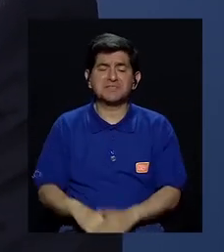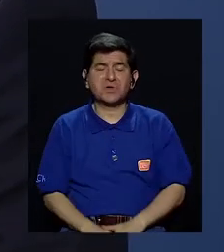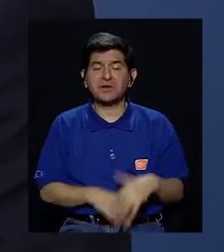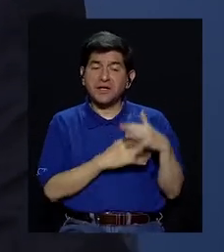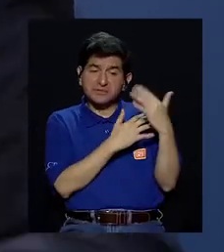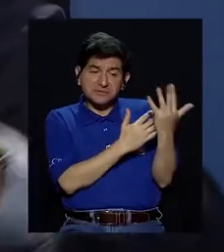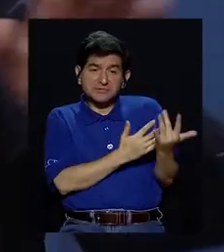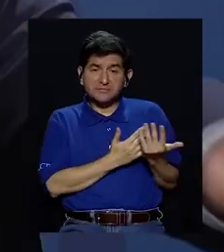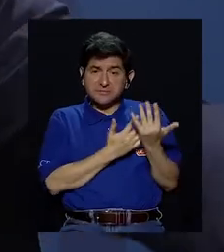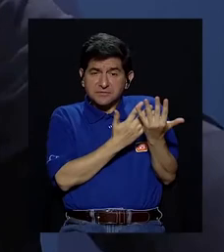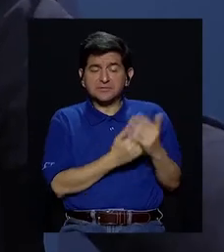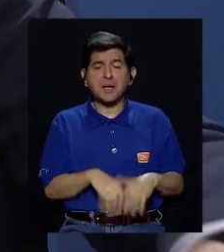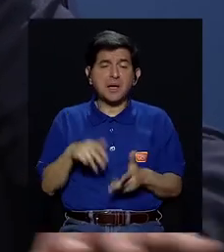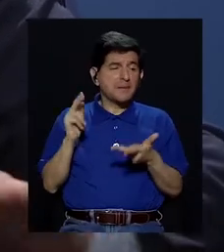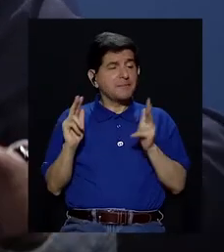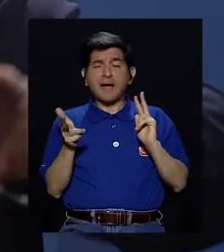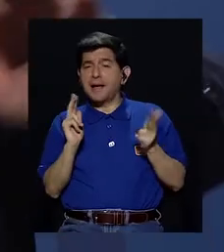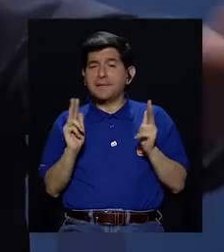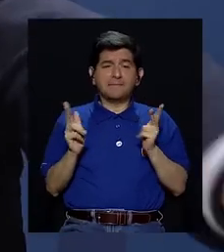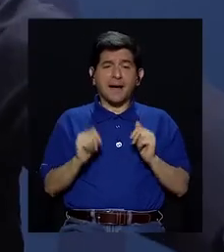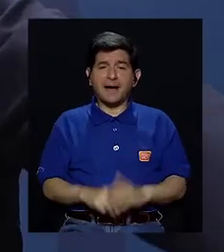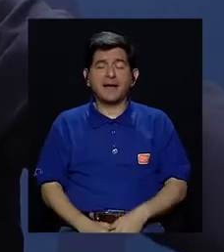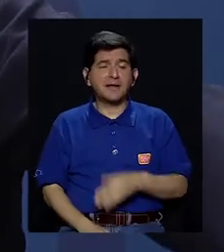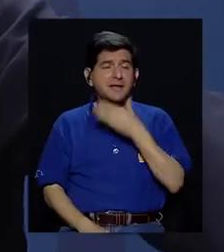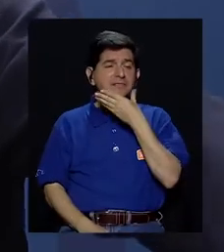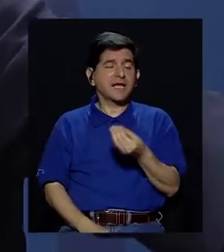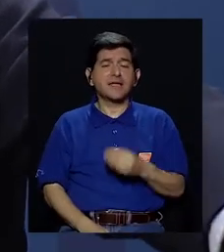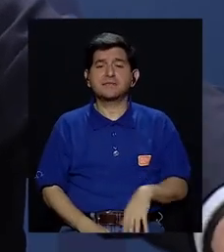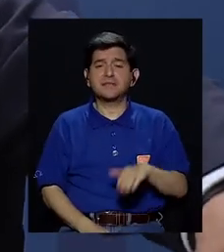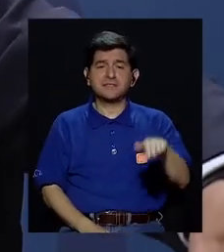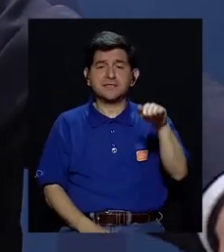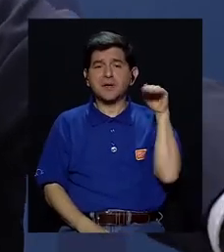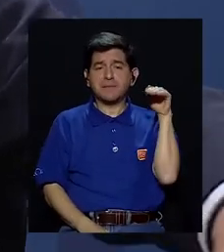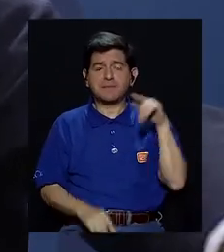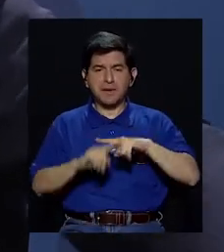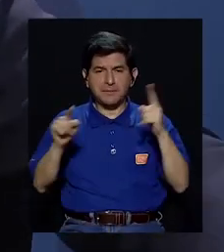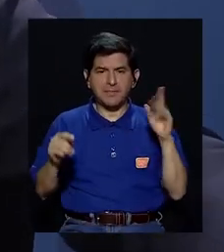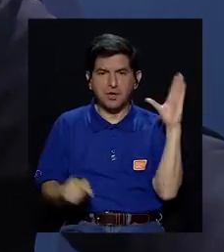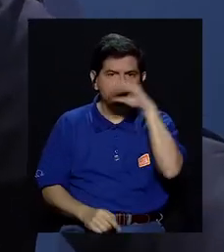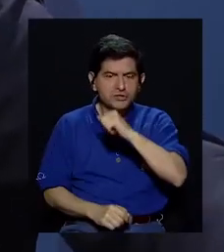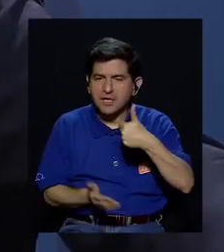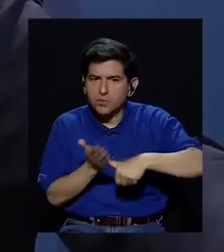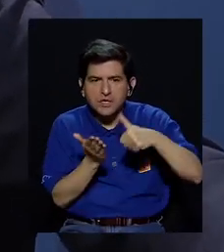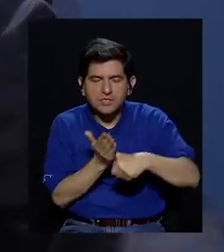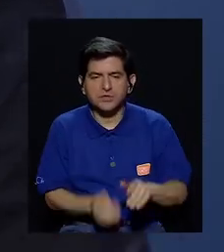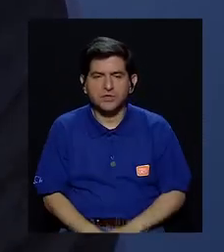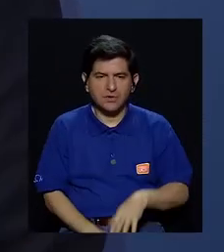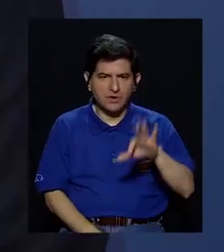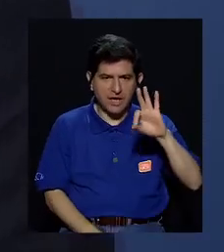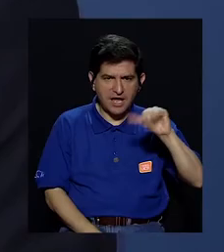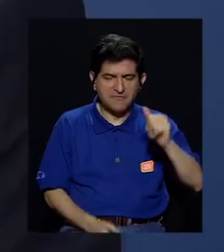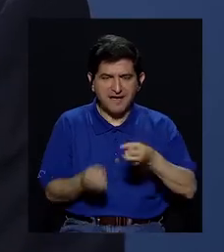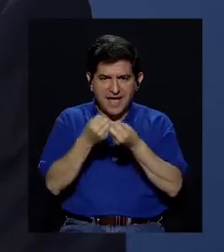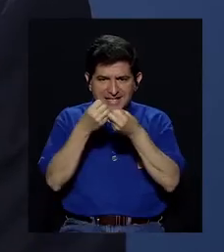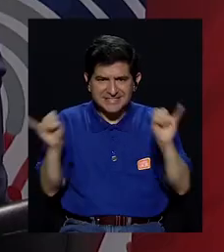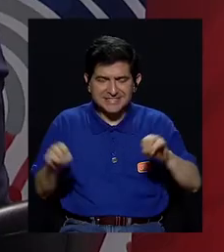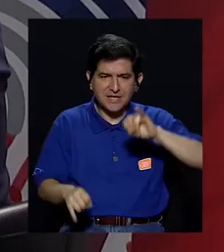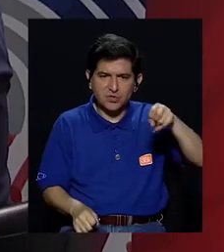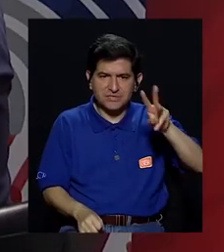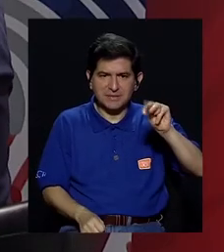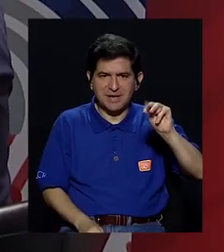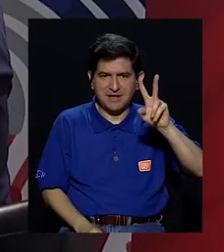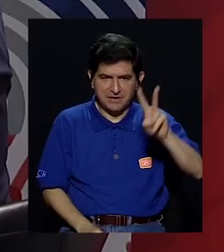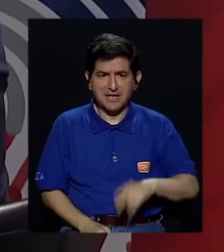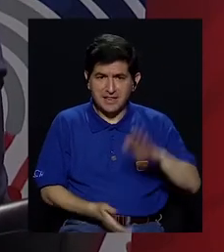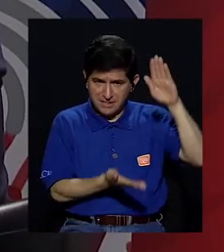gente que está pendiente de palmas aéreas que estuvo en siguiente y siempre en zapote y no se han dado cuenta que estamos en elecciones el frente amplio sin josé maría villalta